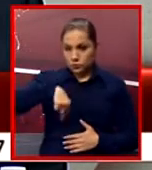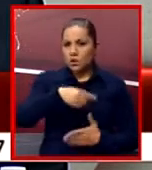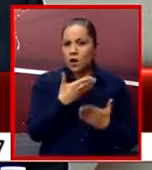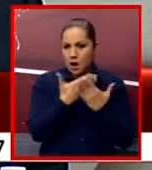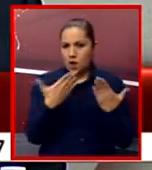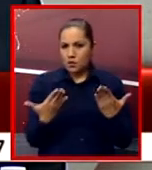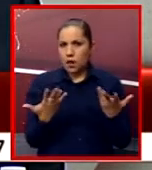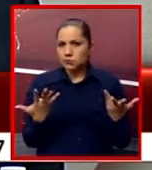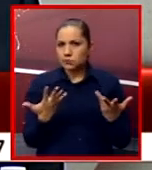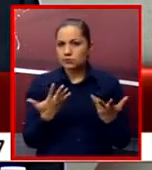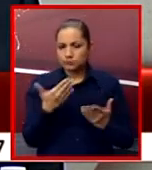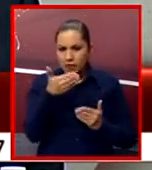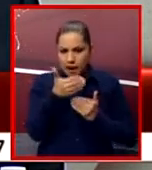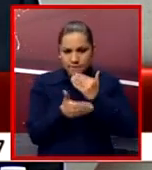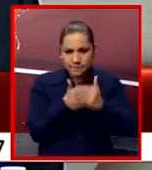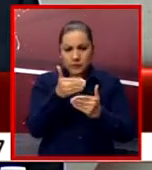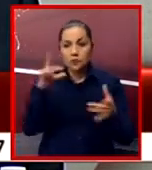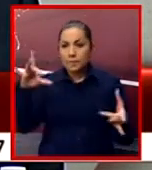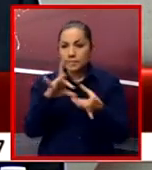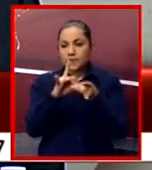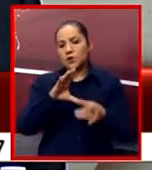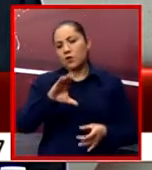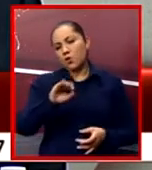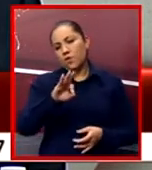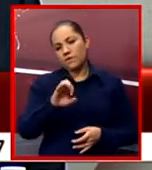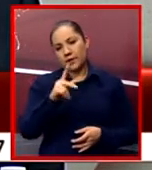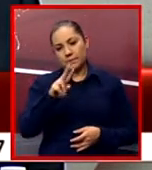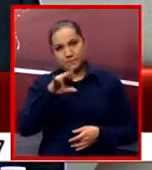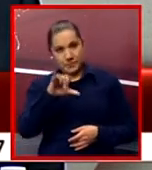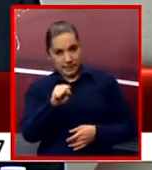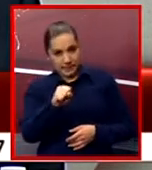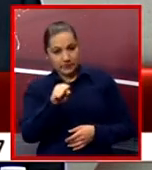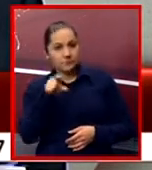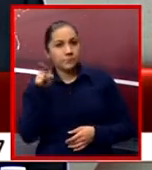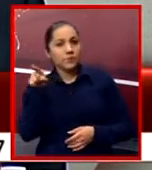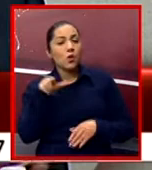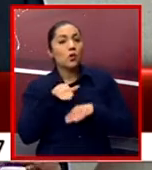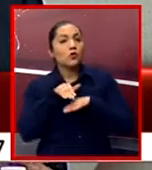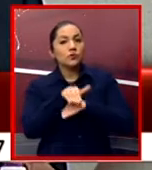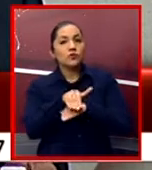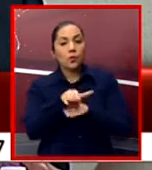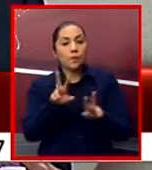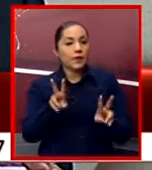a través de COFEPRIS en el tema de